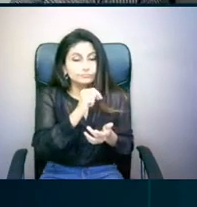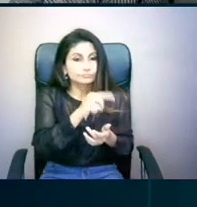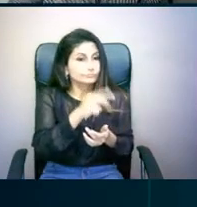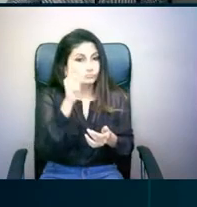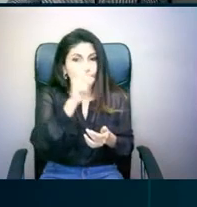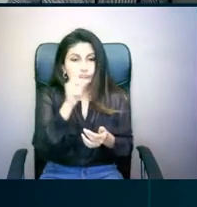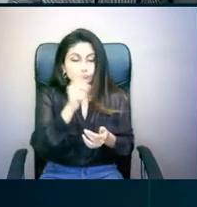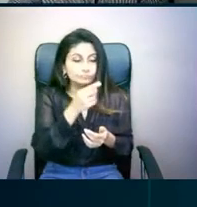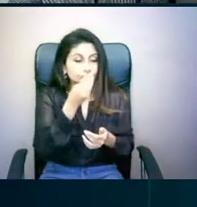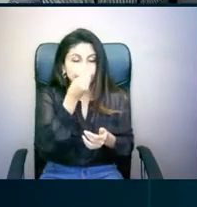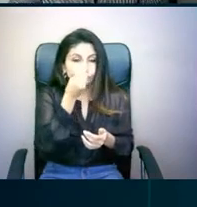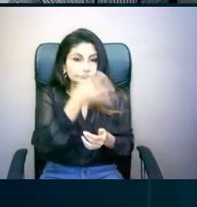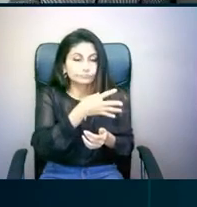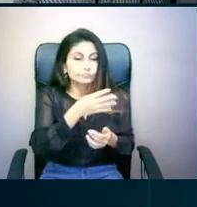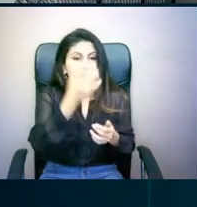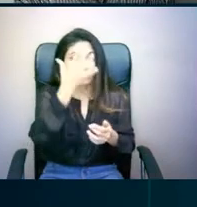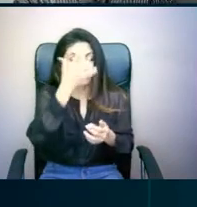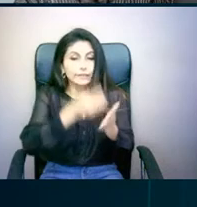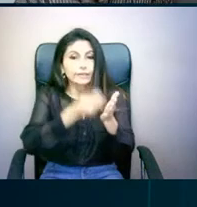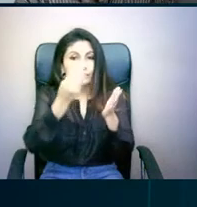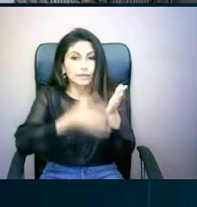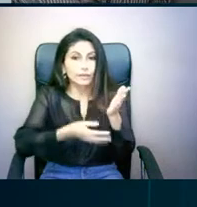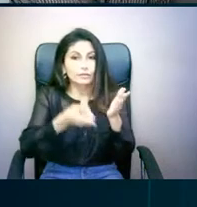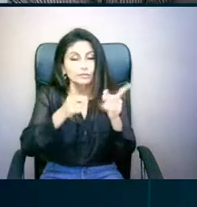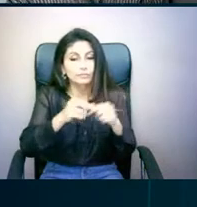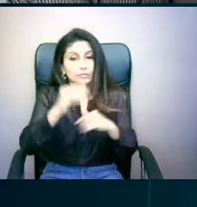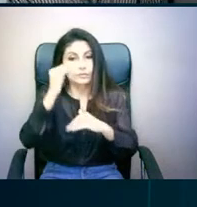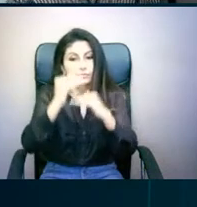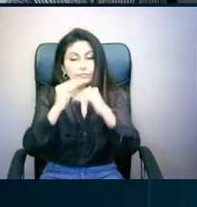alto costo y una baja producción de biogás.